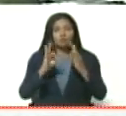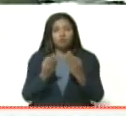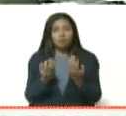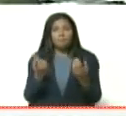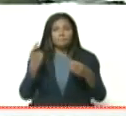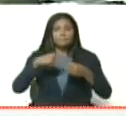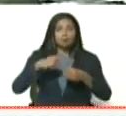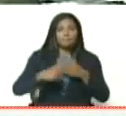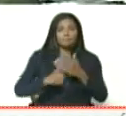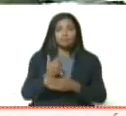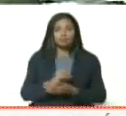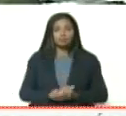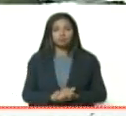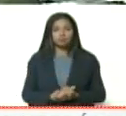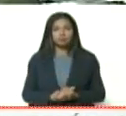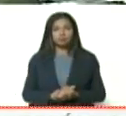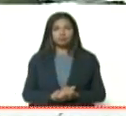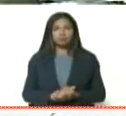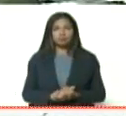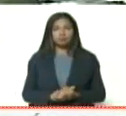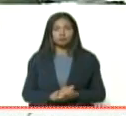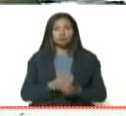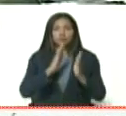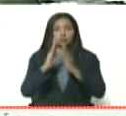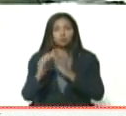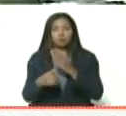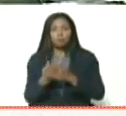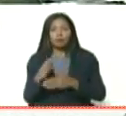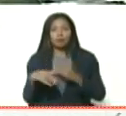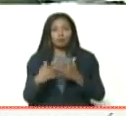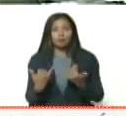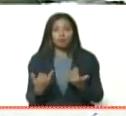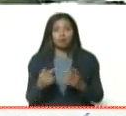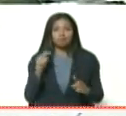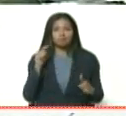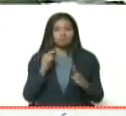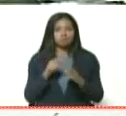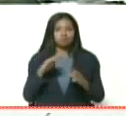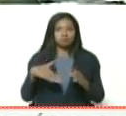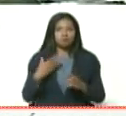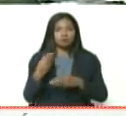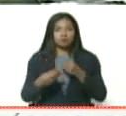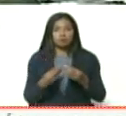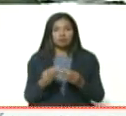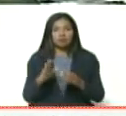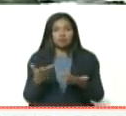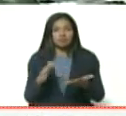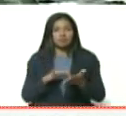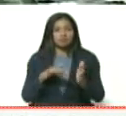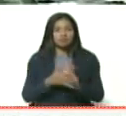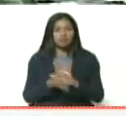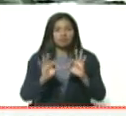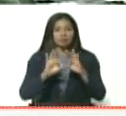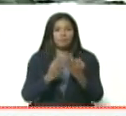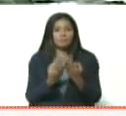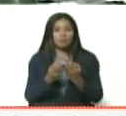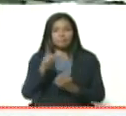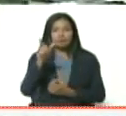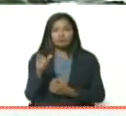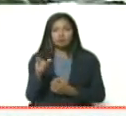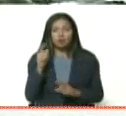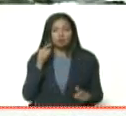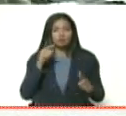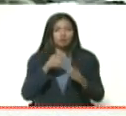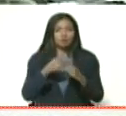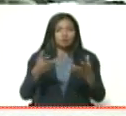incorporando para el control y determinar exactamente qué familia y qué persona específicamente